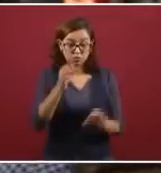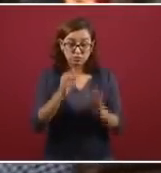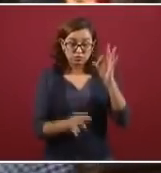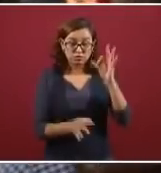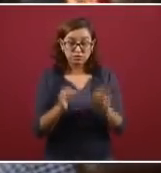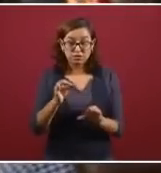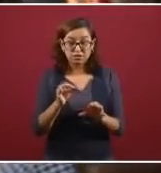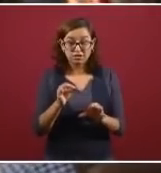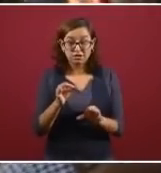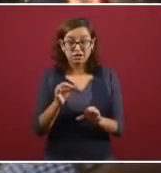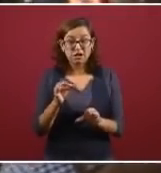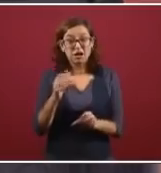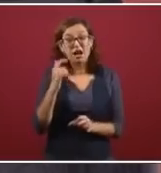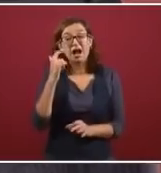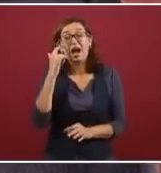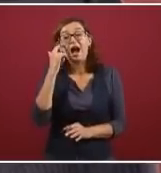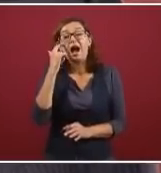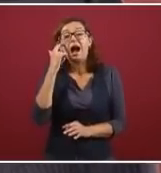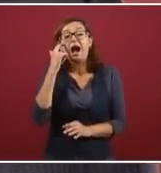si